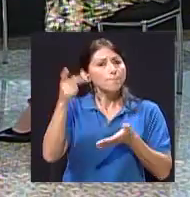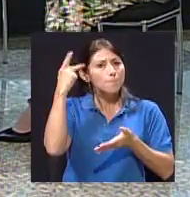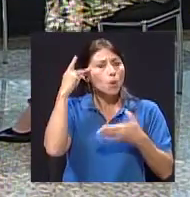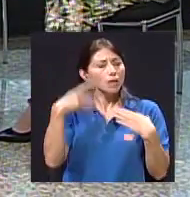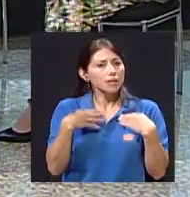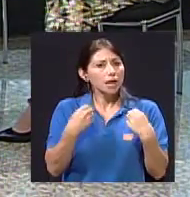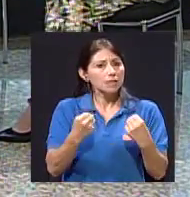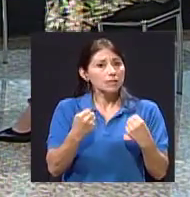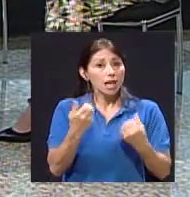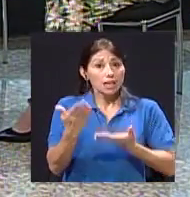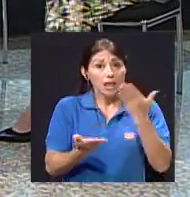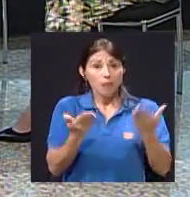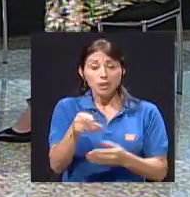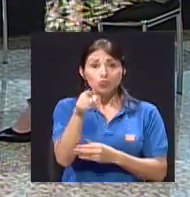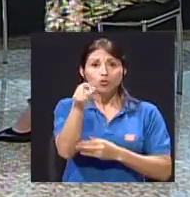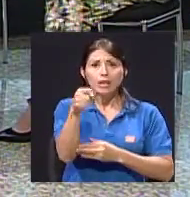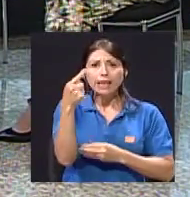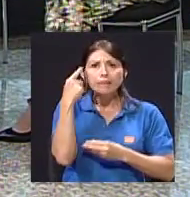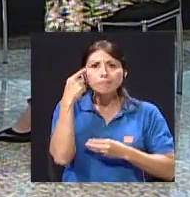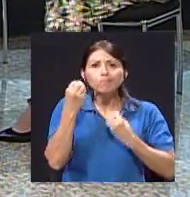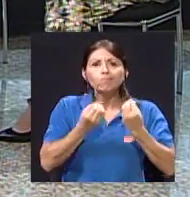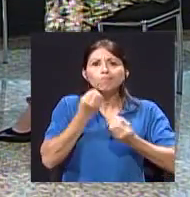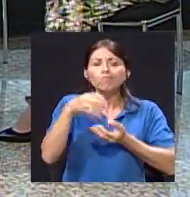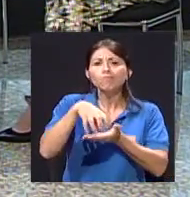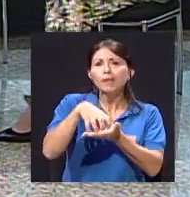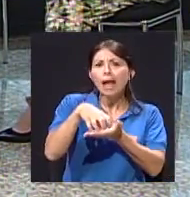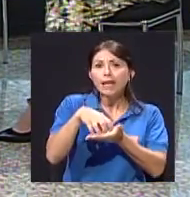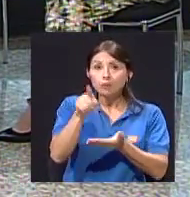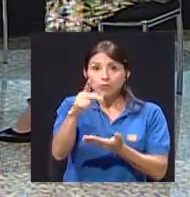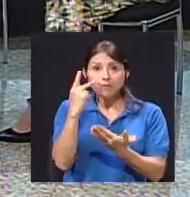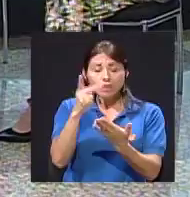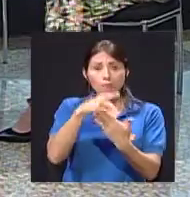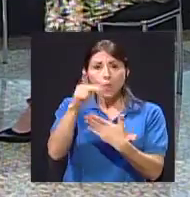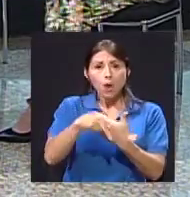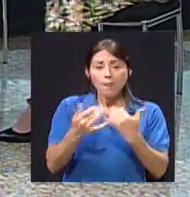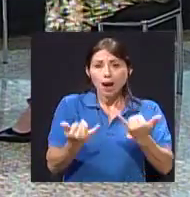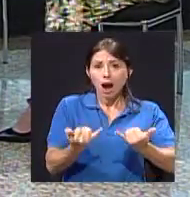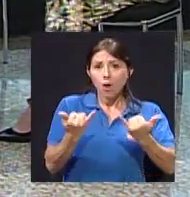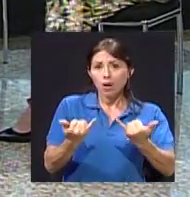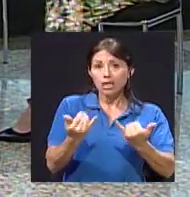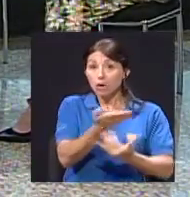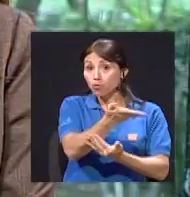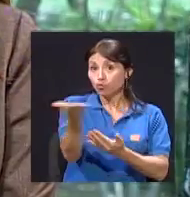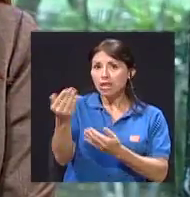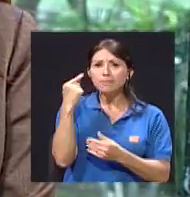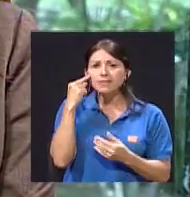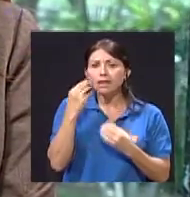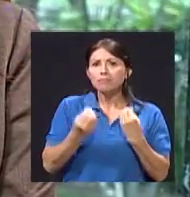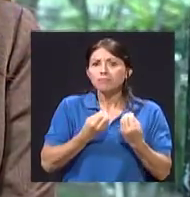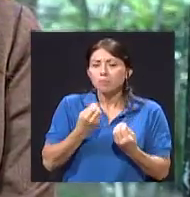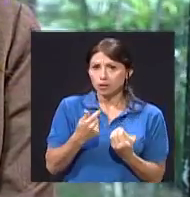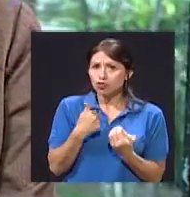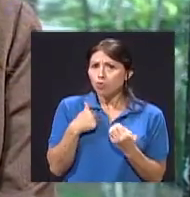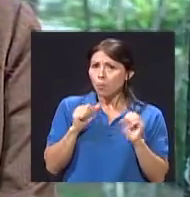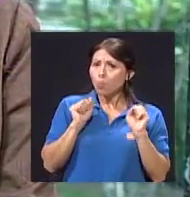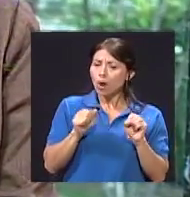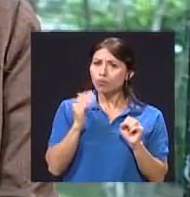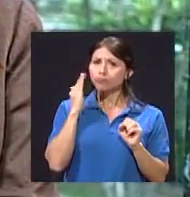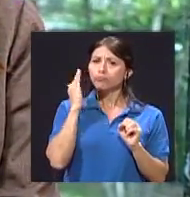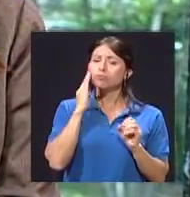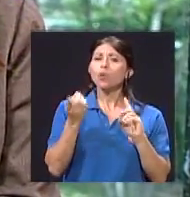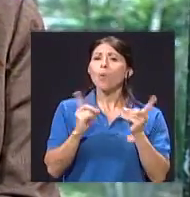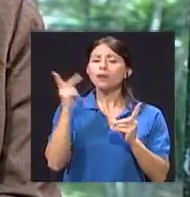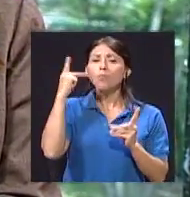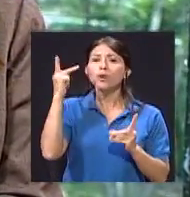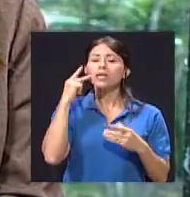tenga usted ahí en casita que nos está viendo ahorita, porque la gente se dirá también, ¿cómo puedo acceder a esas políticas de salud? Bueno,